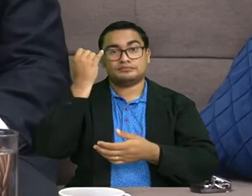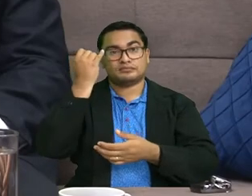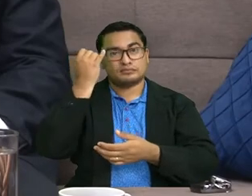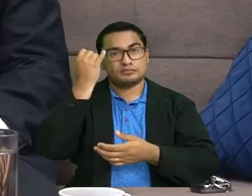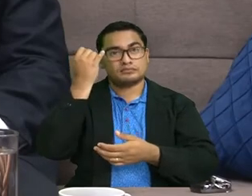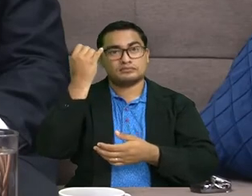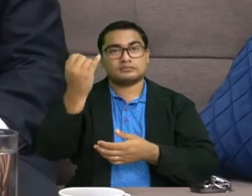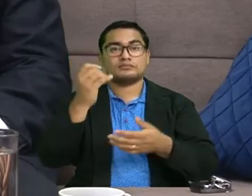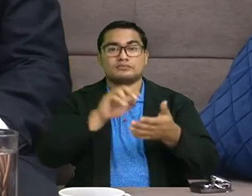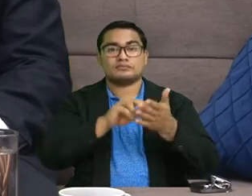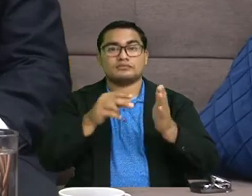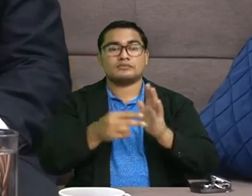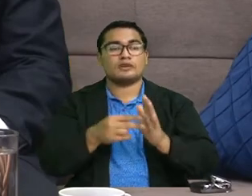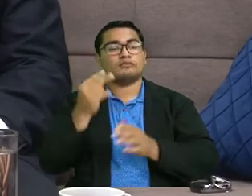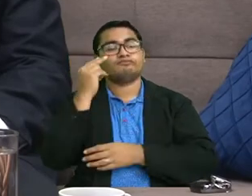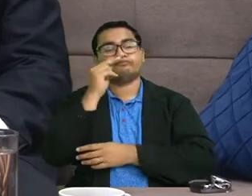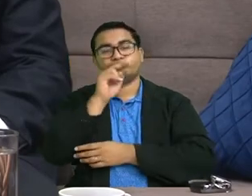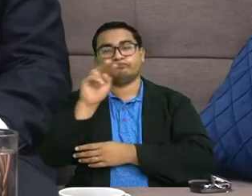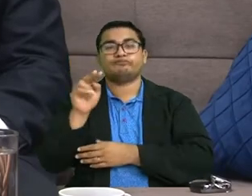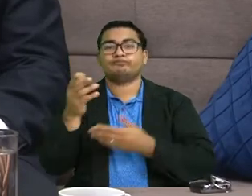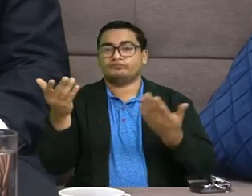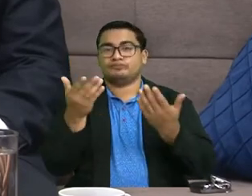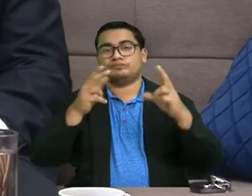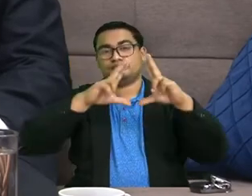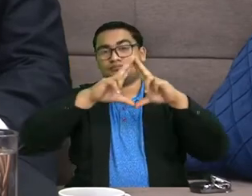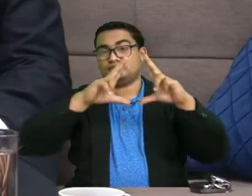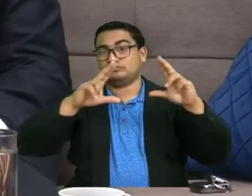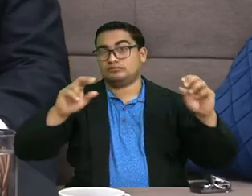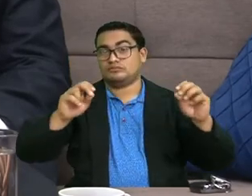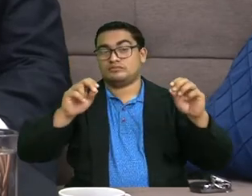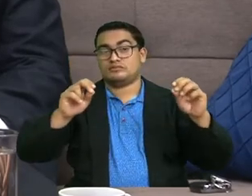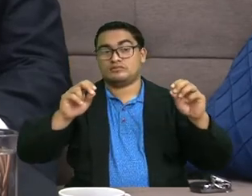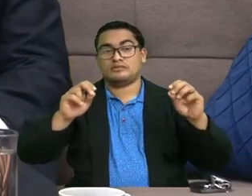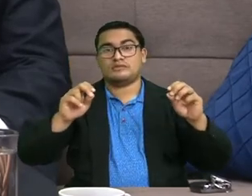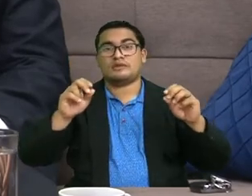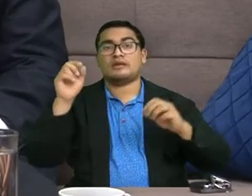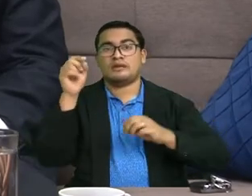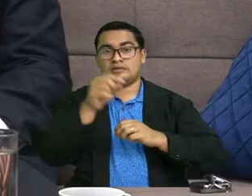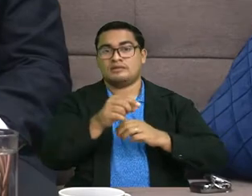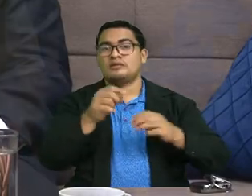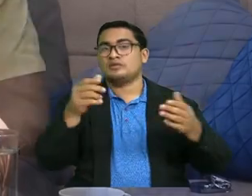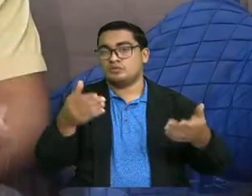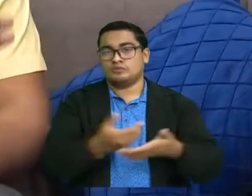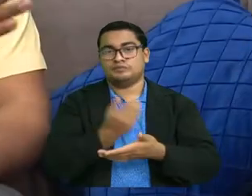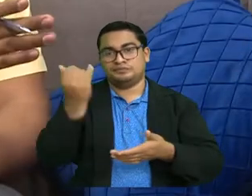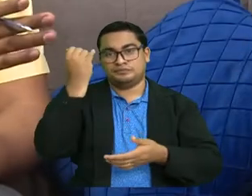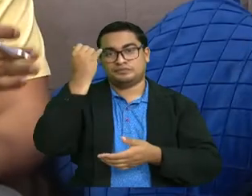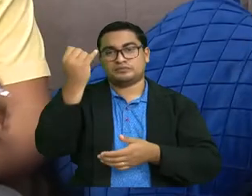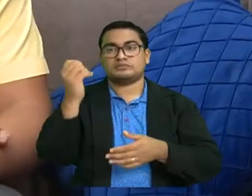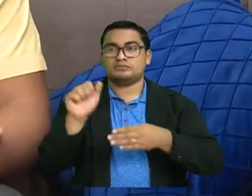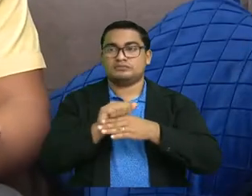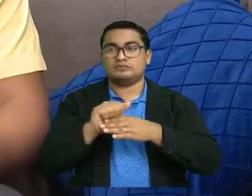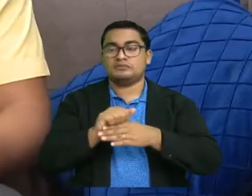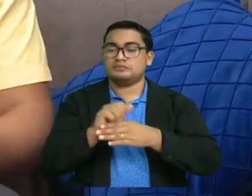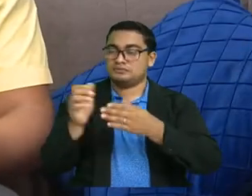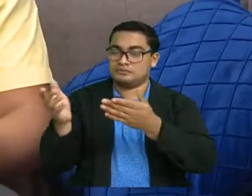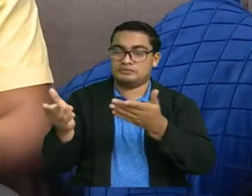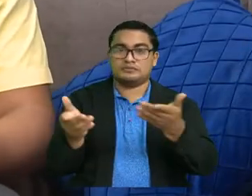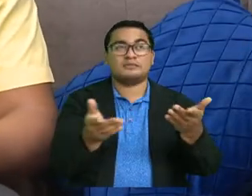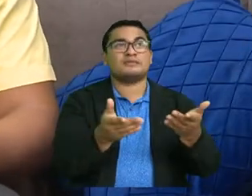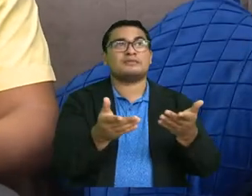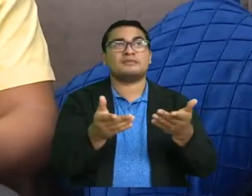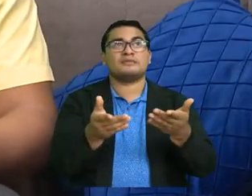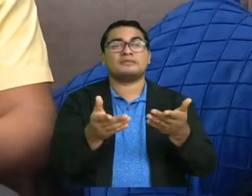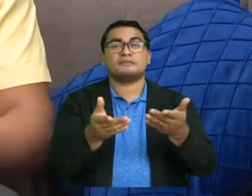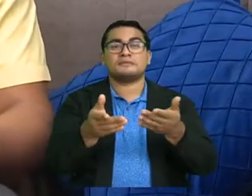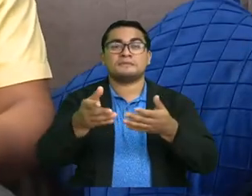nos visibiliza a nivel internacional como un lugar en el que precisamente se incuban ideas y se llevan a cabo. Bienvenido y bueno, si